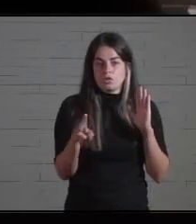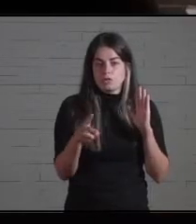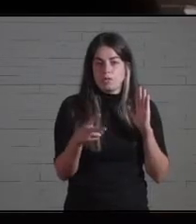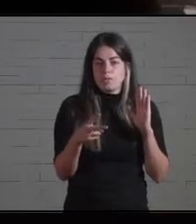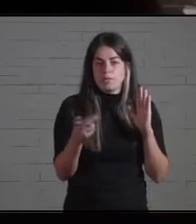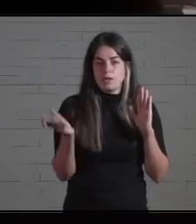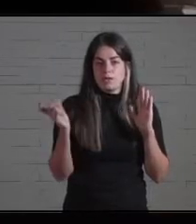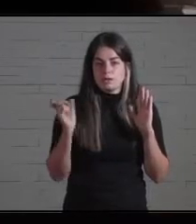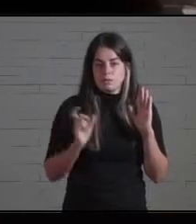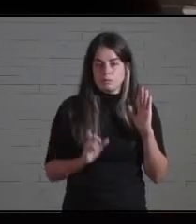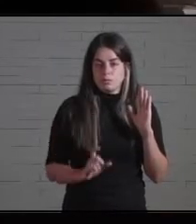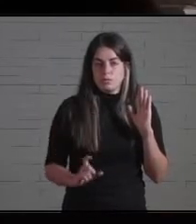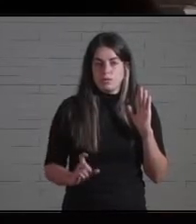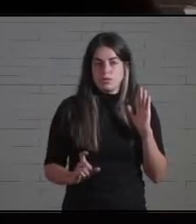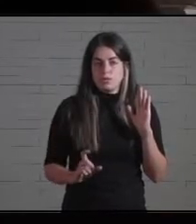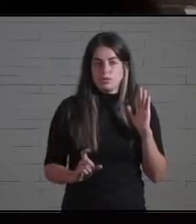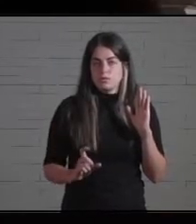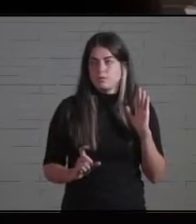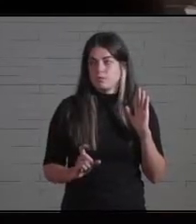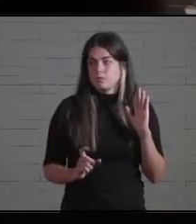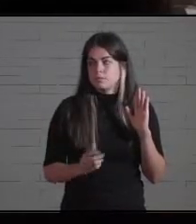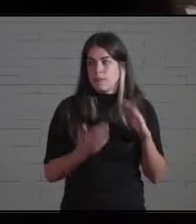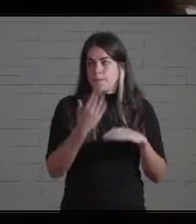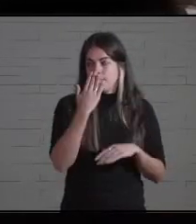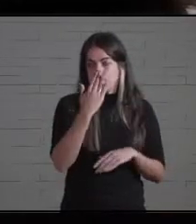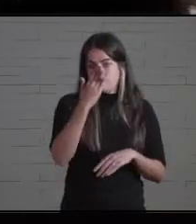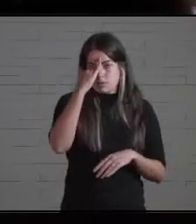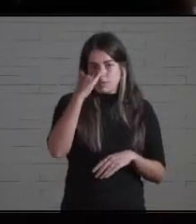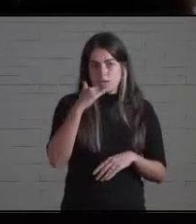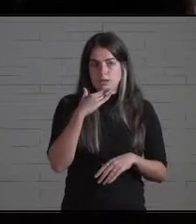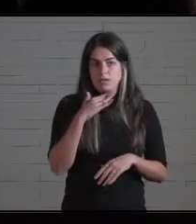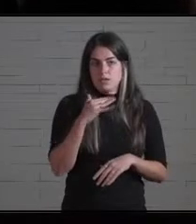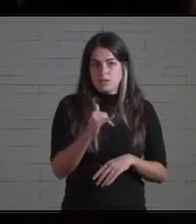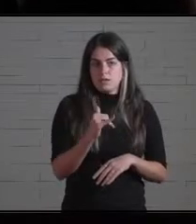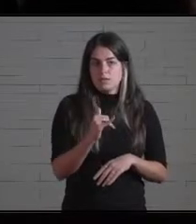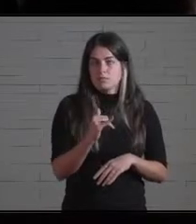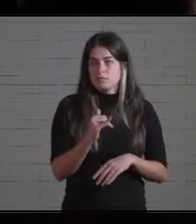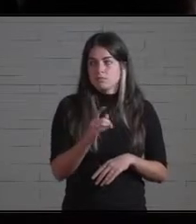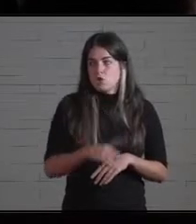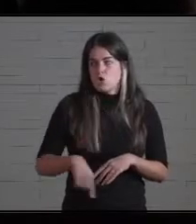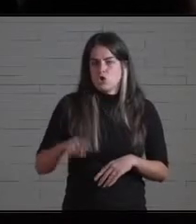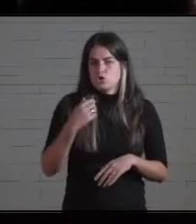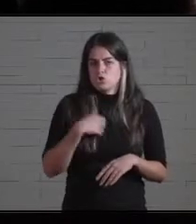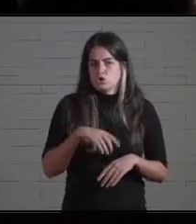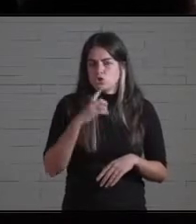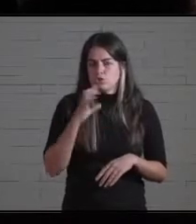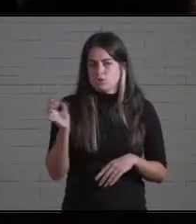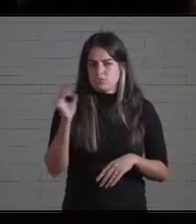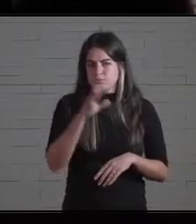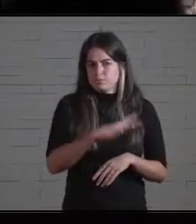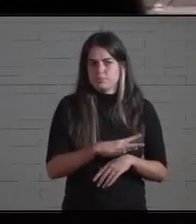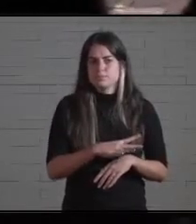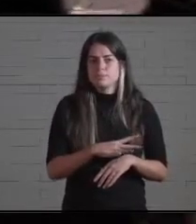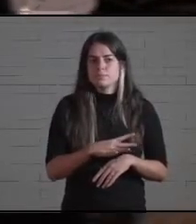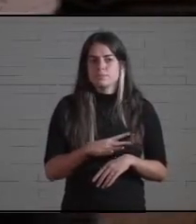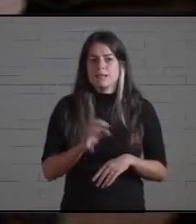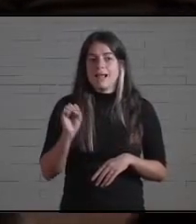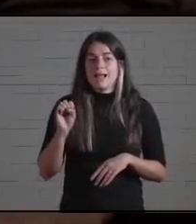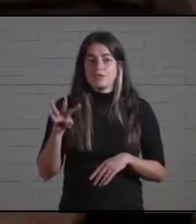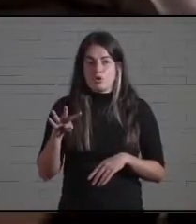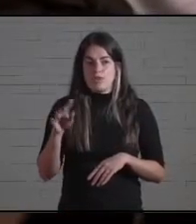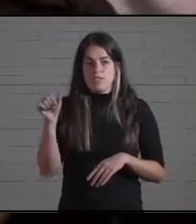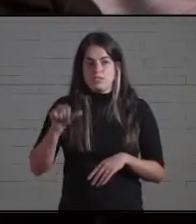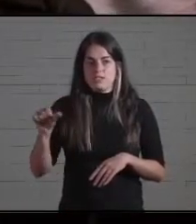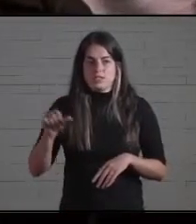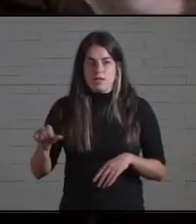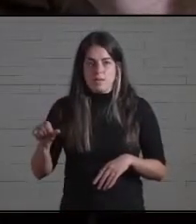remuneración del permiso de paternidad, y nosotros esto ya lo hemos superado largamente, y tenemos las 14 semanas de